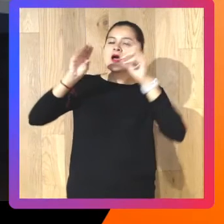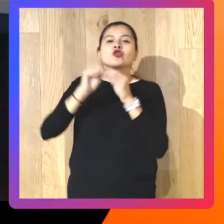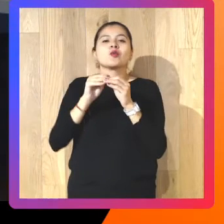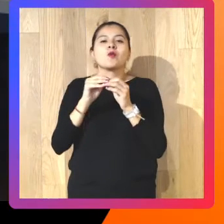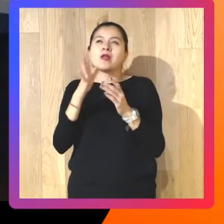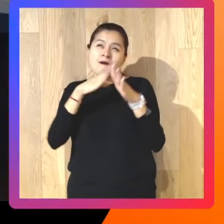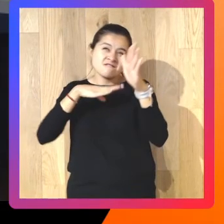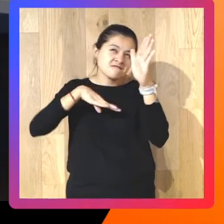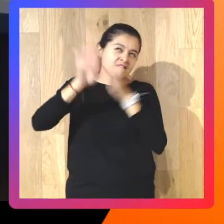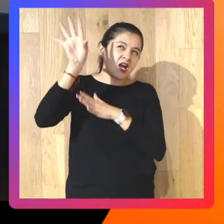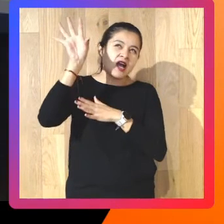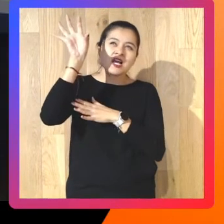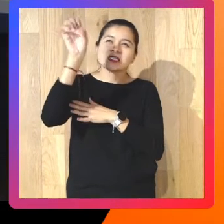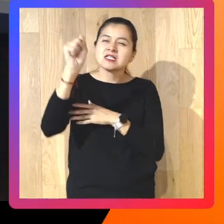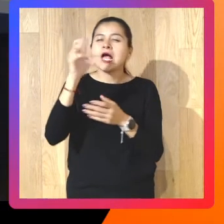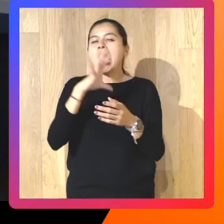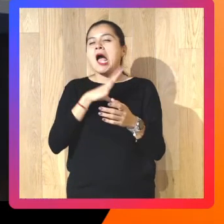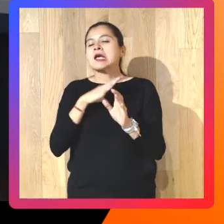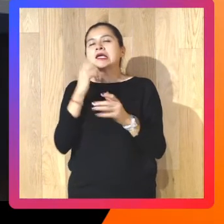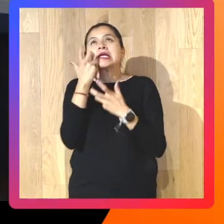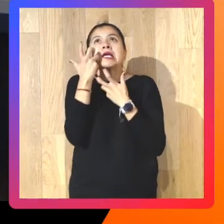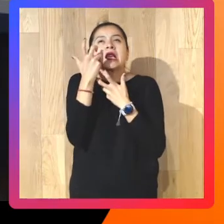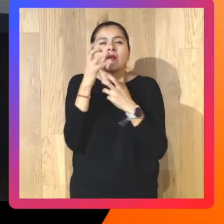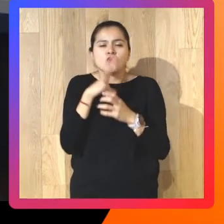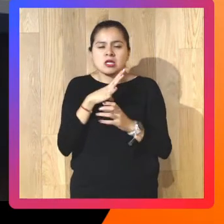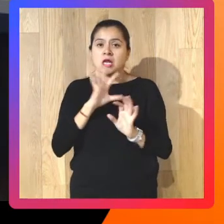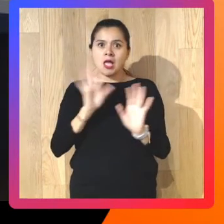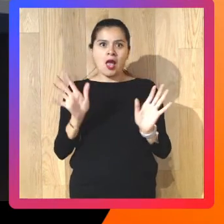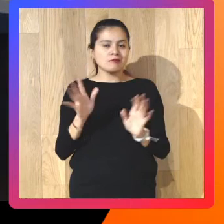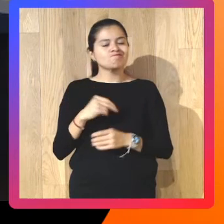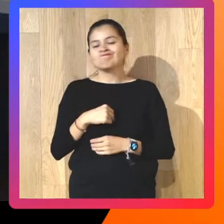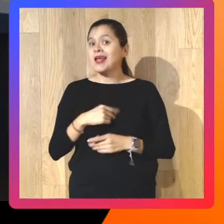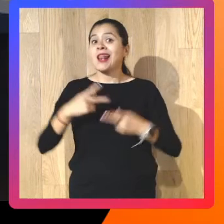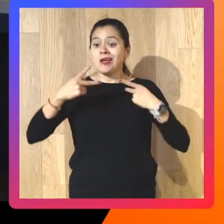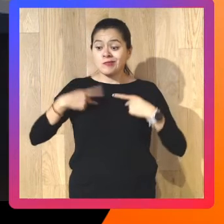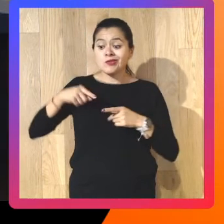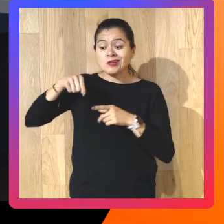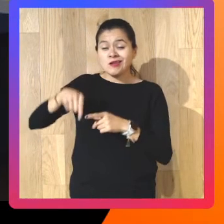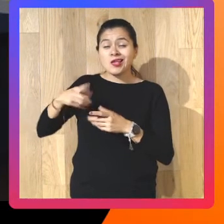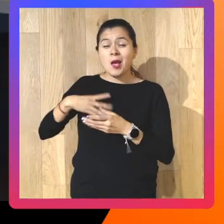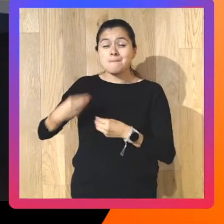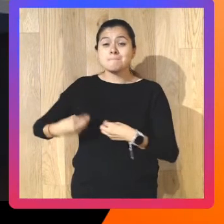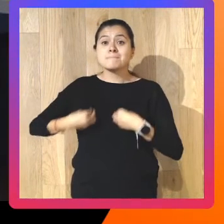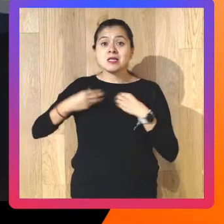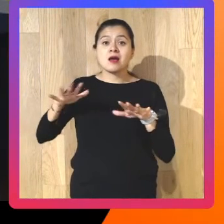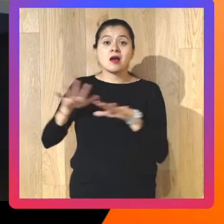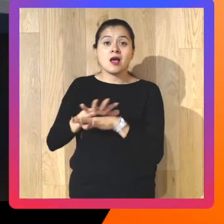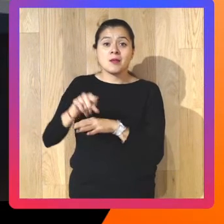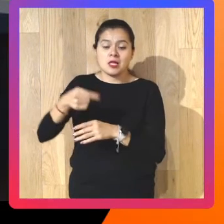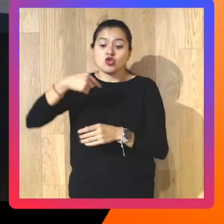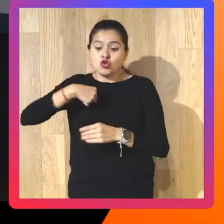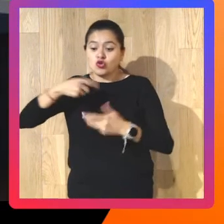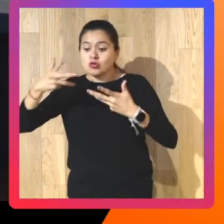éxito del que a veces creemos tener, sino es todas aquellas personas a las cuales les transformamos la vida a través de